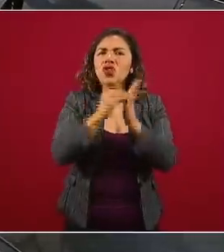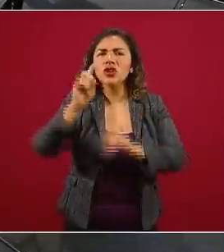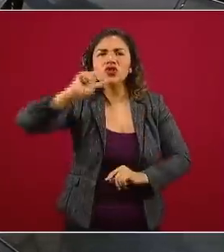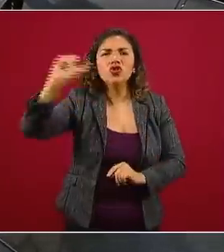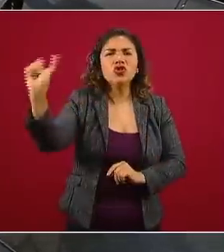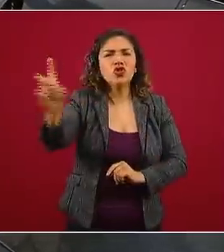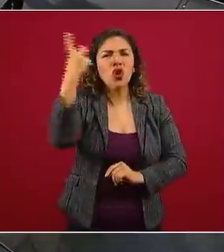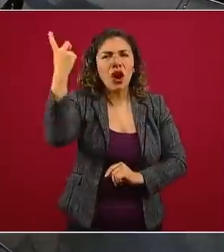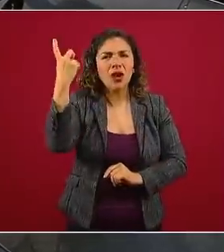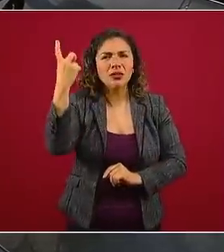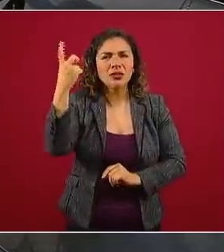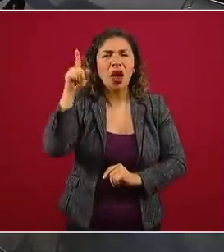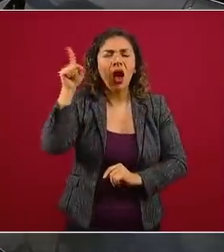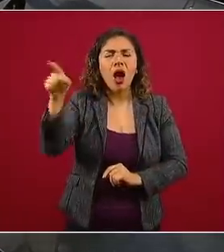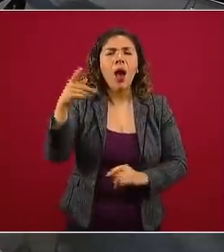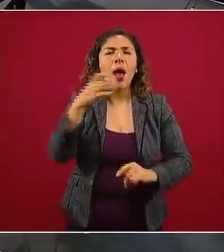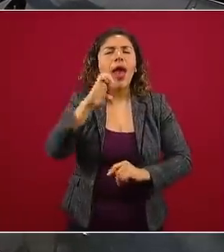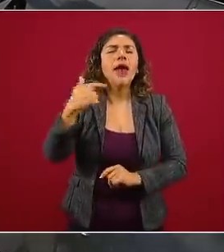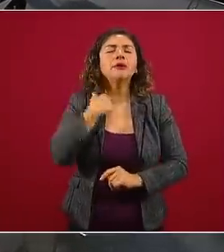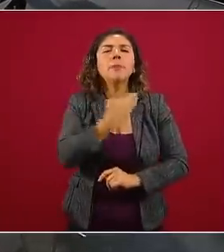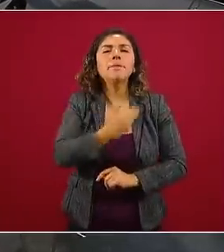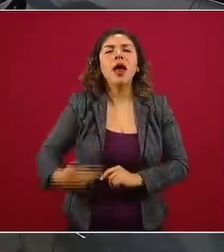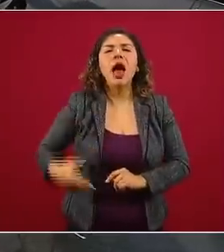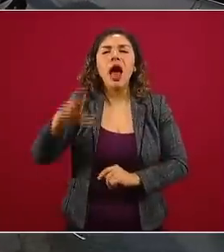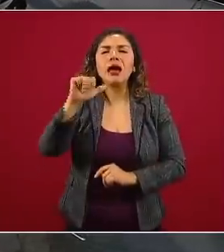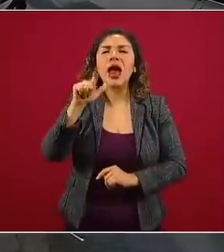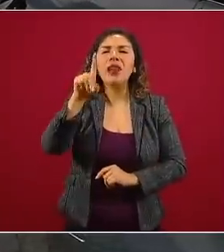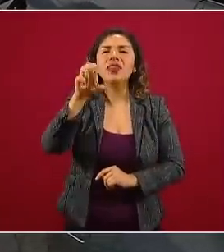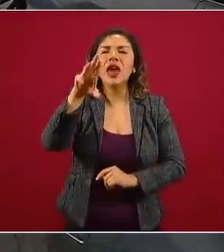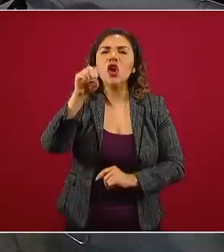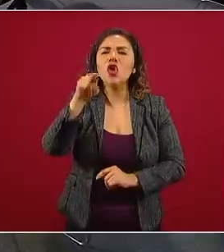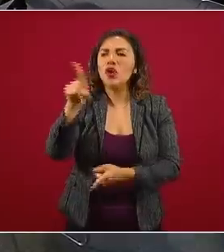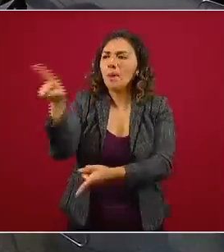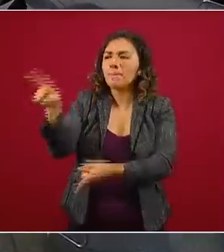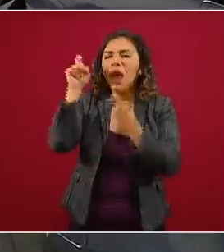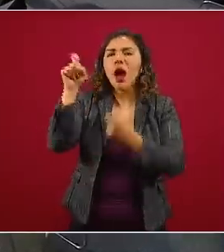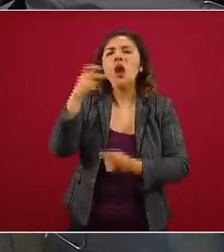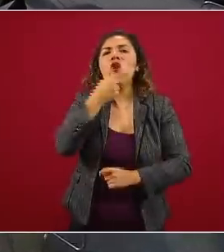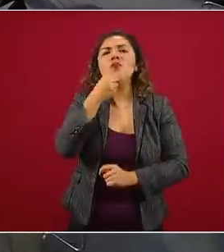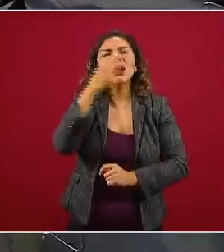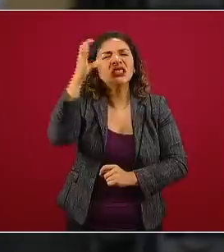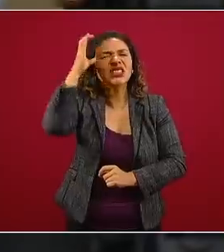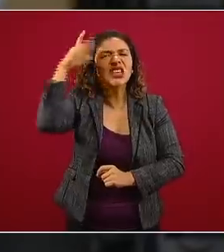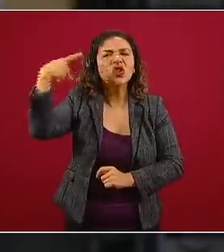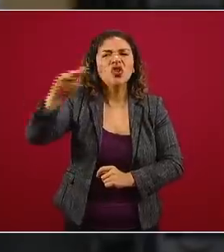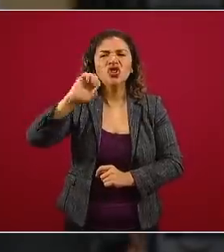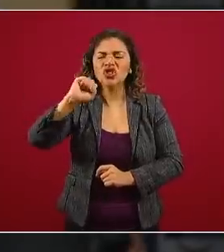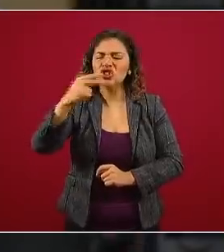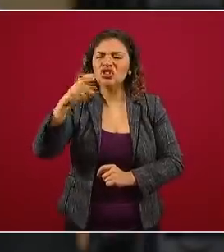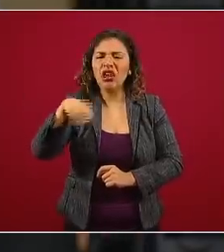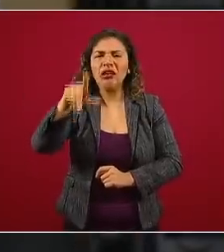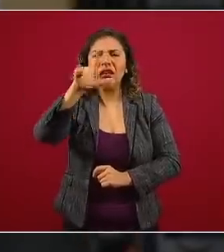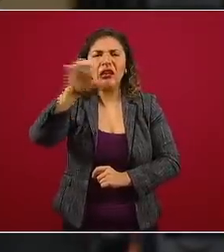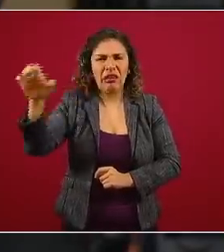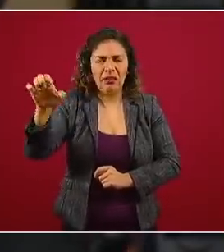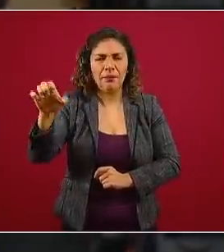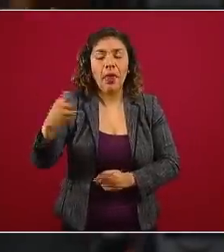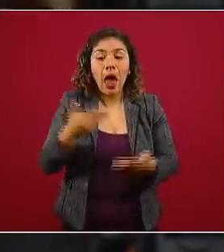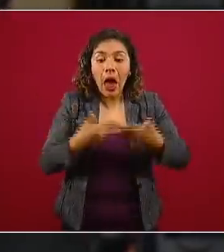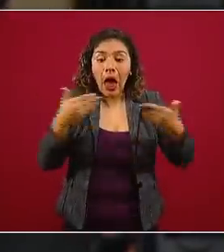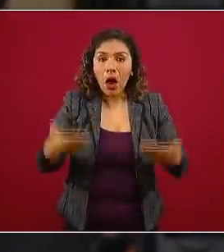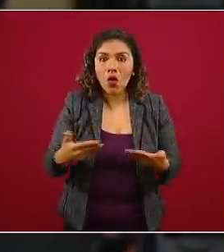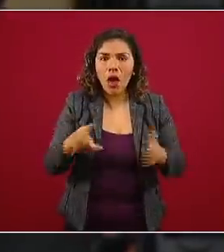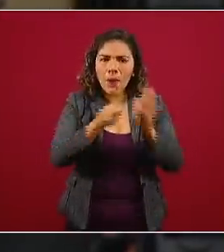que calderón le decomisó al chino zhenli ye gon en este número reciente del